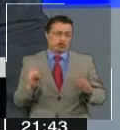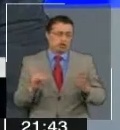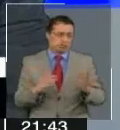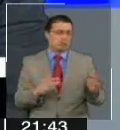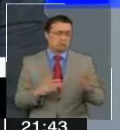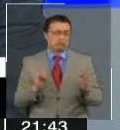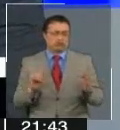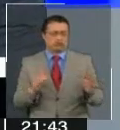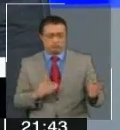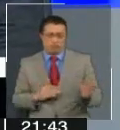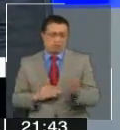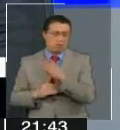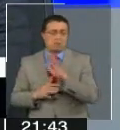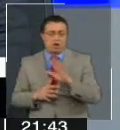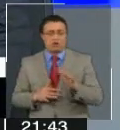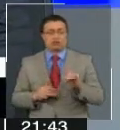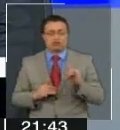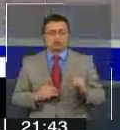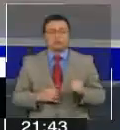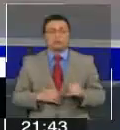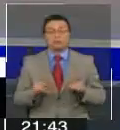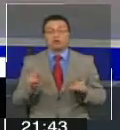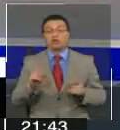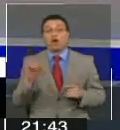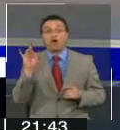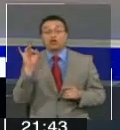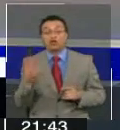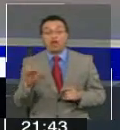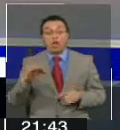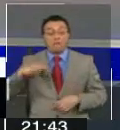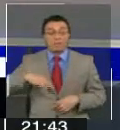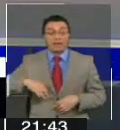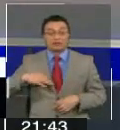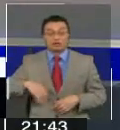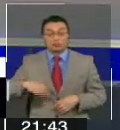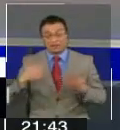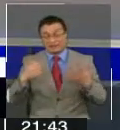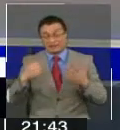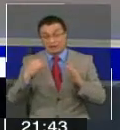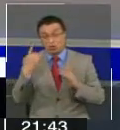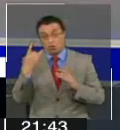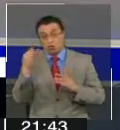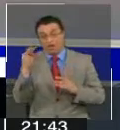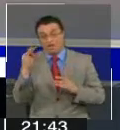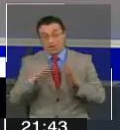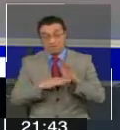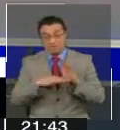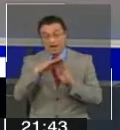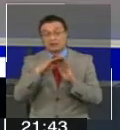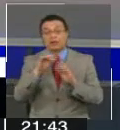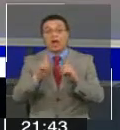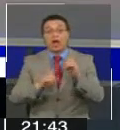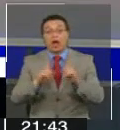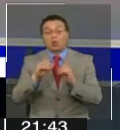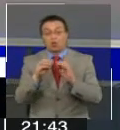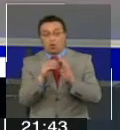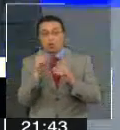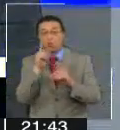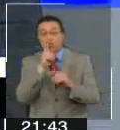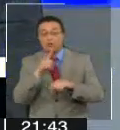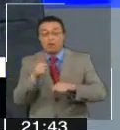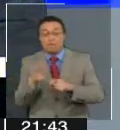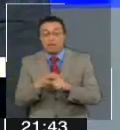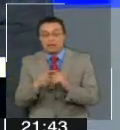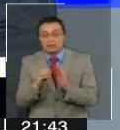lo menos los años 90. Solo pensiones que exceden las 60 UF, sino algunas en las que además están abultadas los últimos meses.